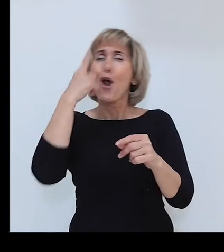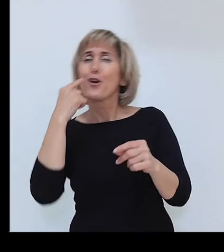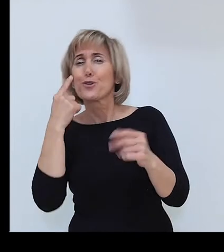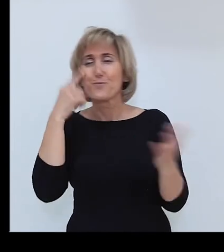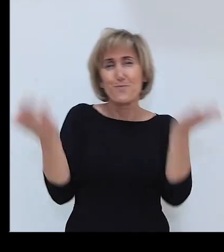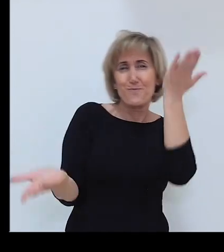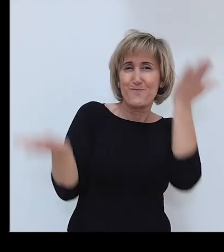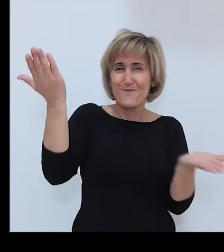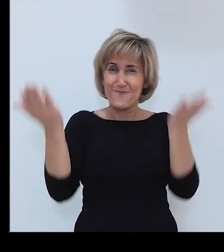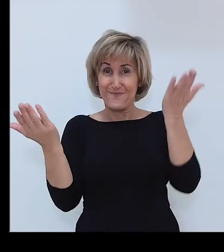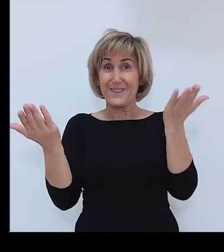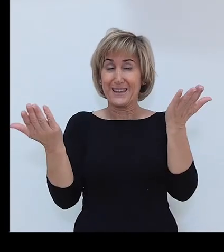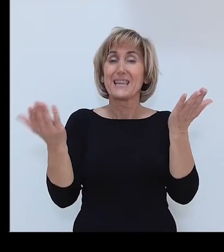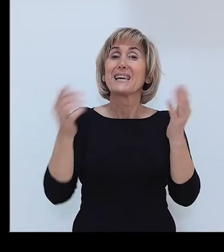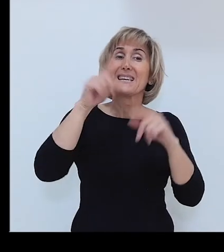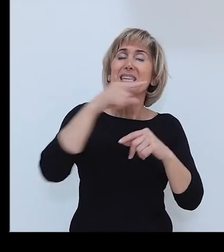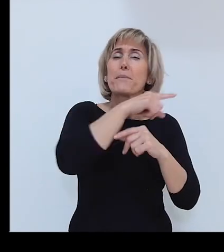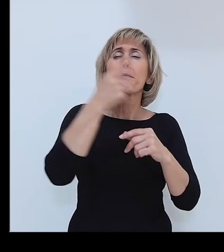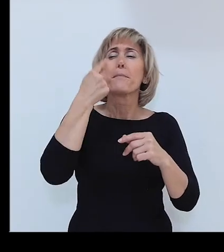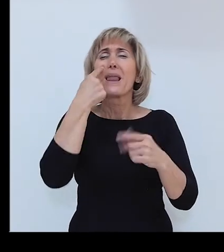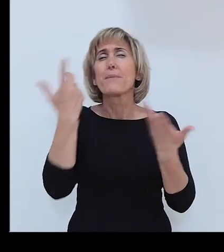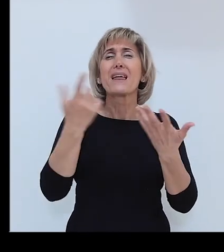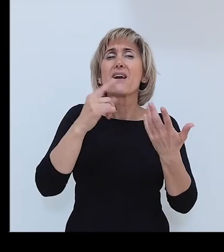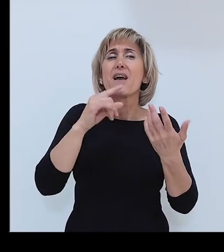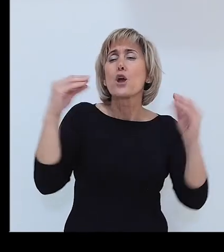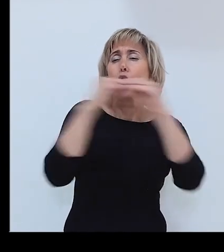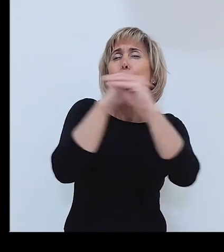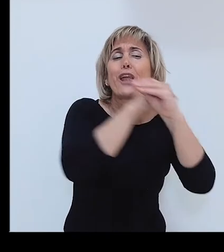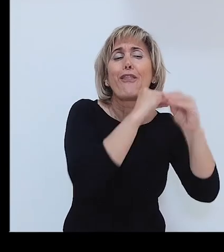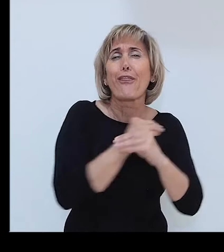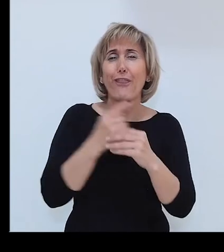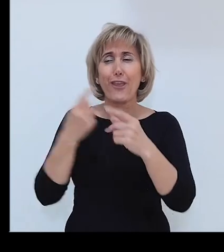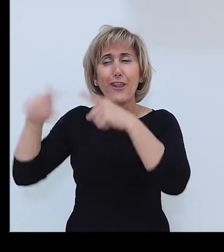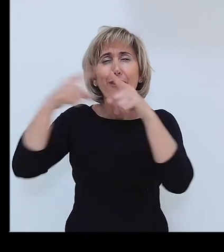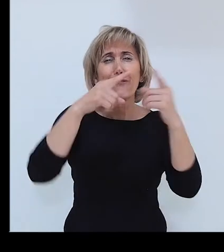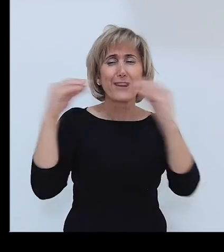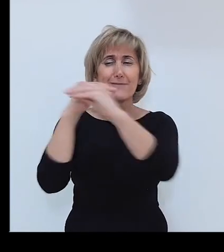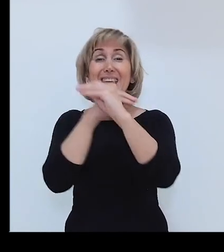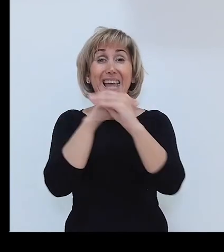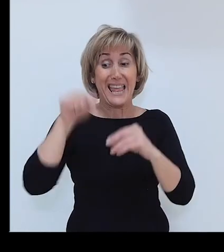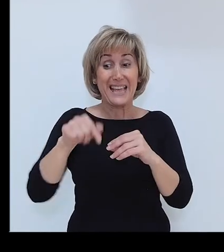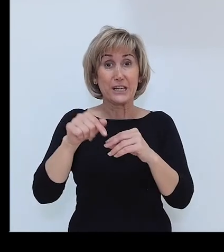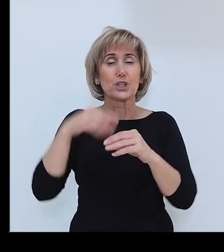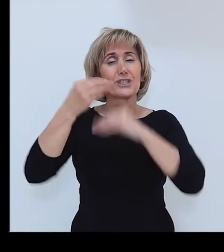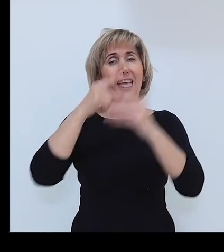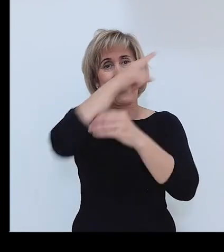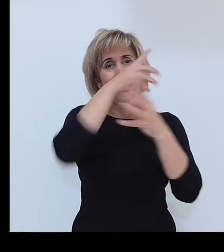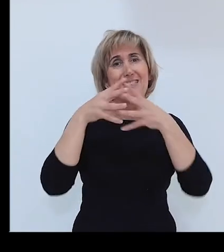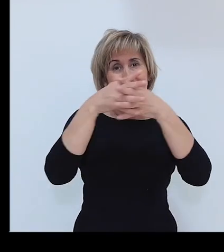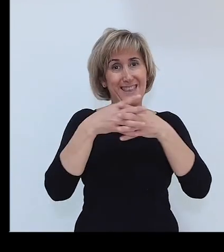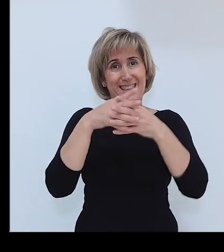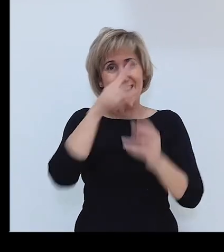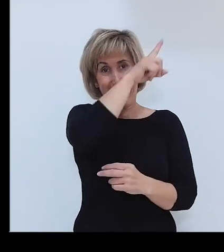circunstancias en las que se origina esa relación entre la moral y la costumbre, y descubrir lo que ha dicho María José, las anomalías,